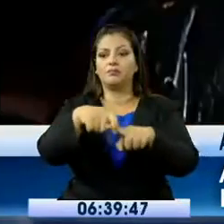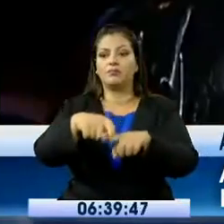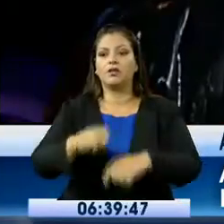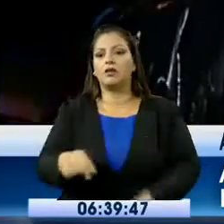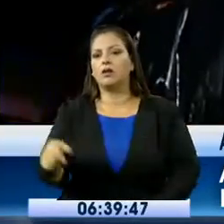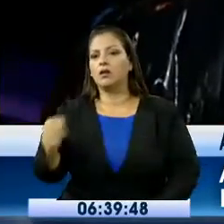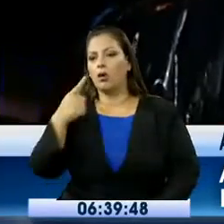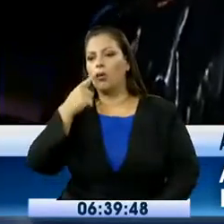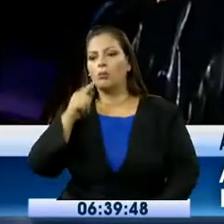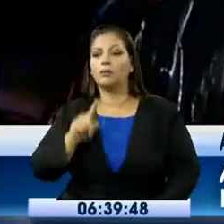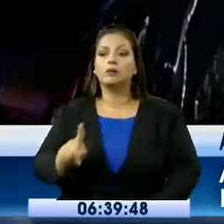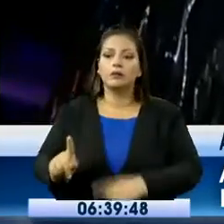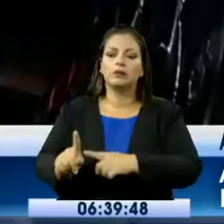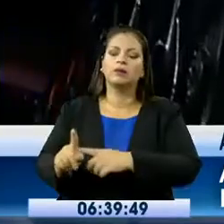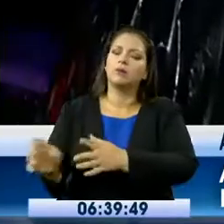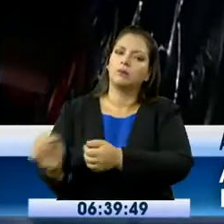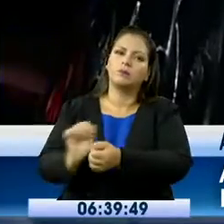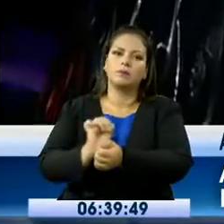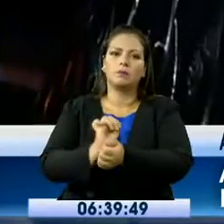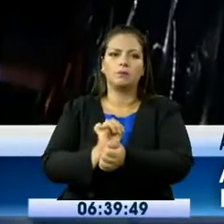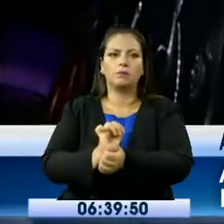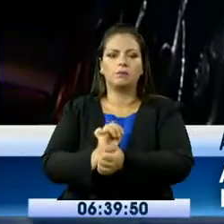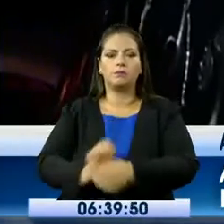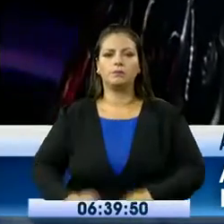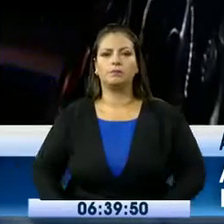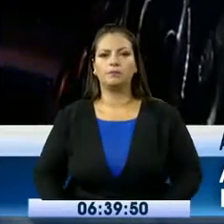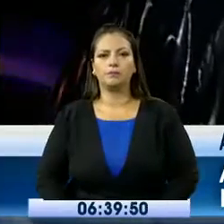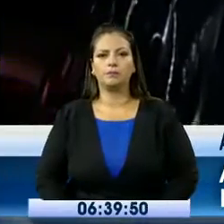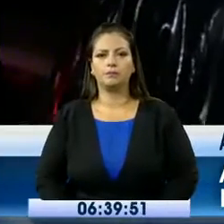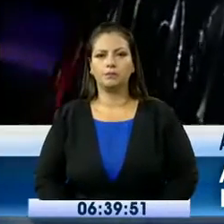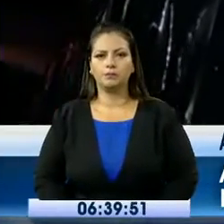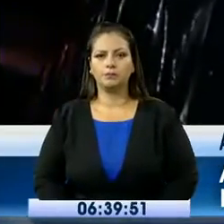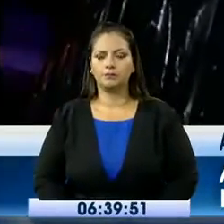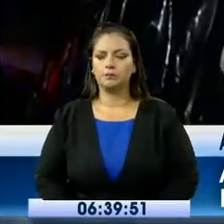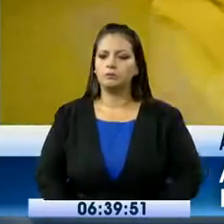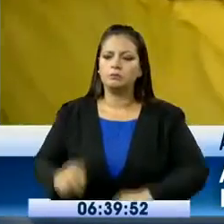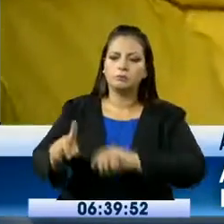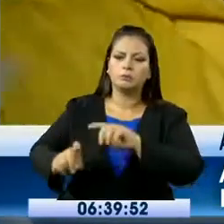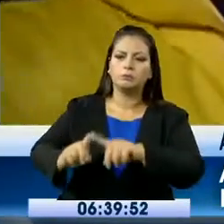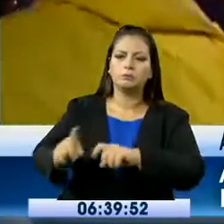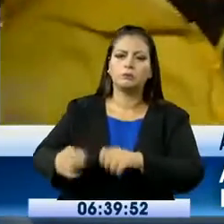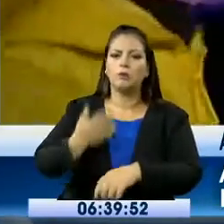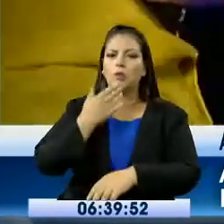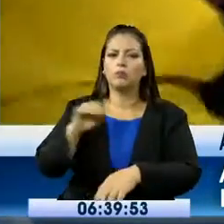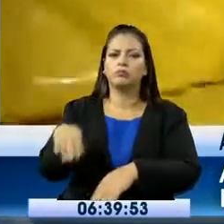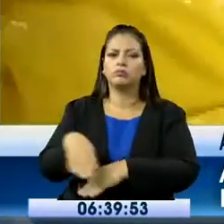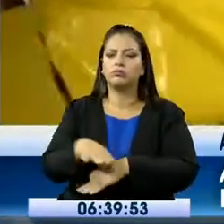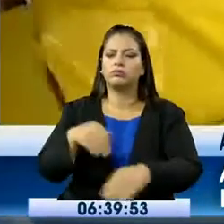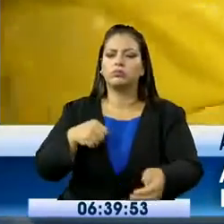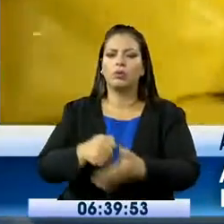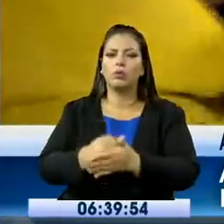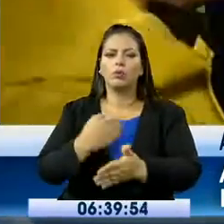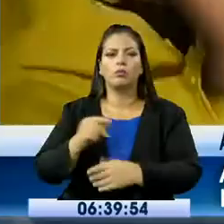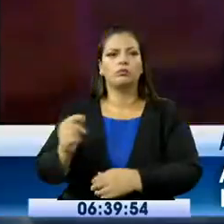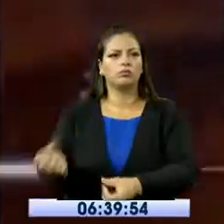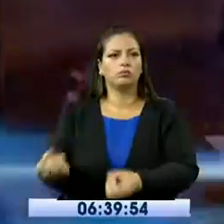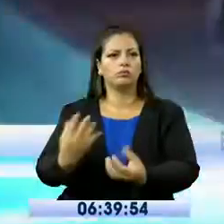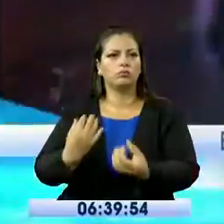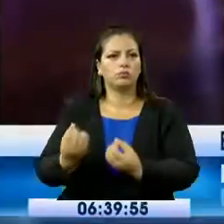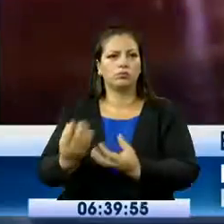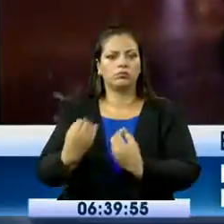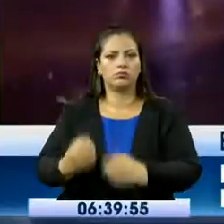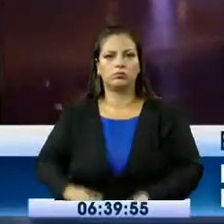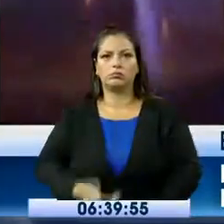fiscalía respectivamente, para que él allá también rinda la versión del accidente que hemos tenido en esta noche. El inspector de la Autoridad de